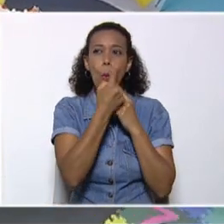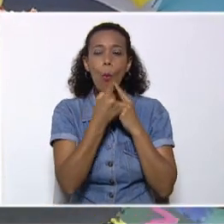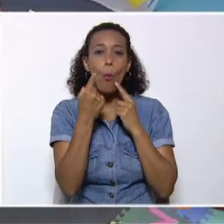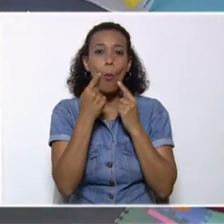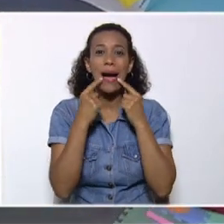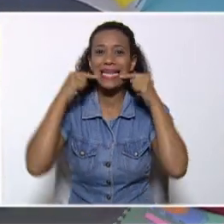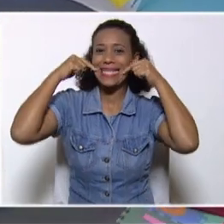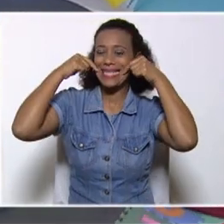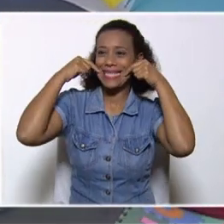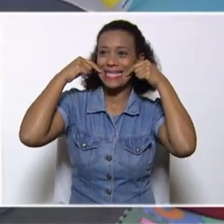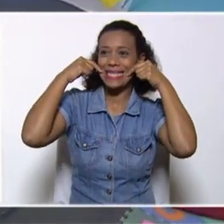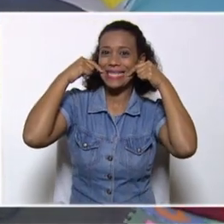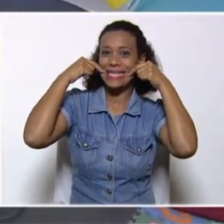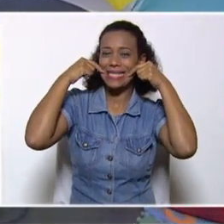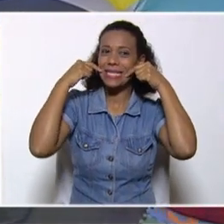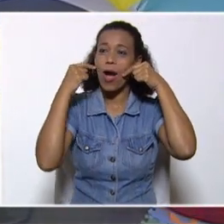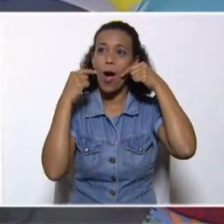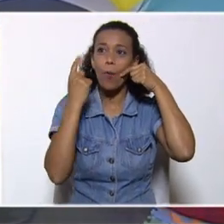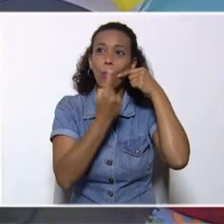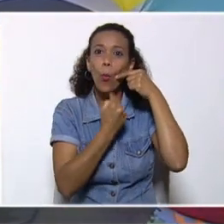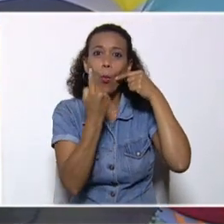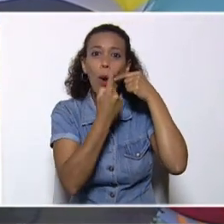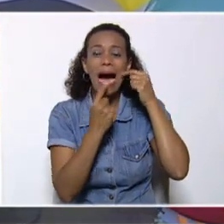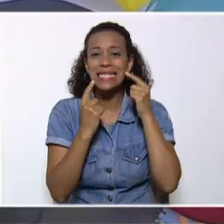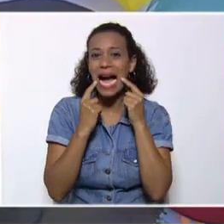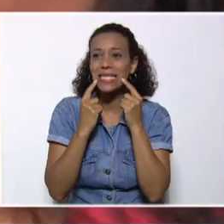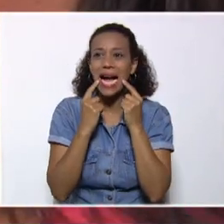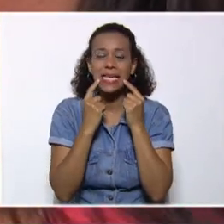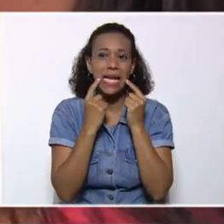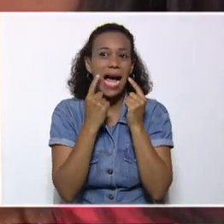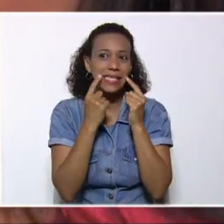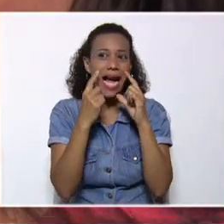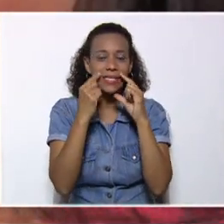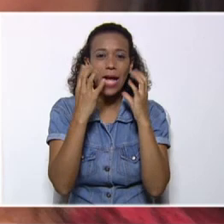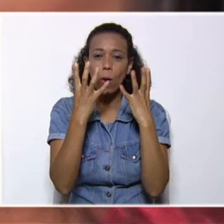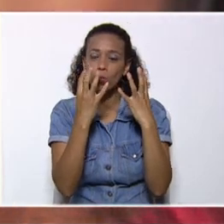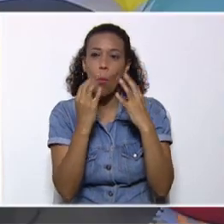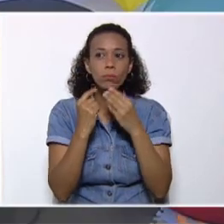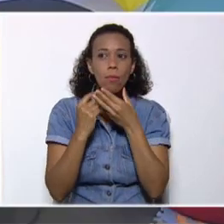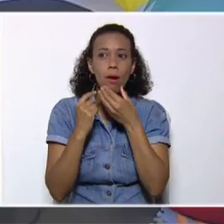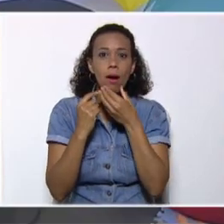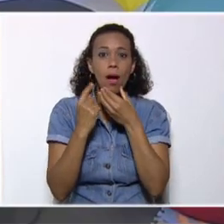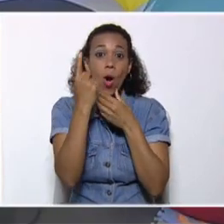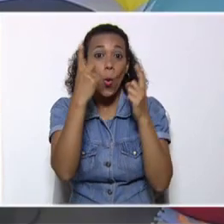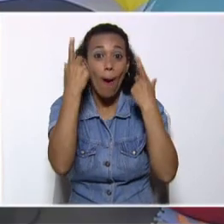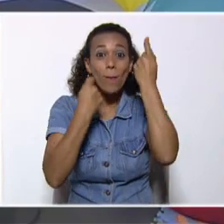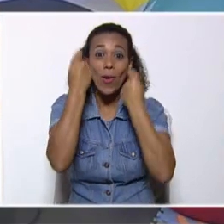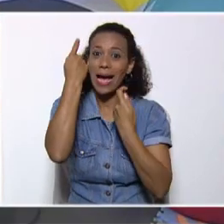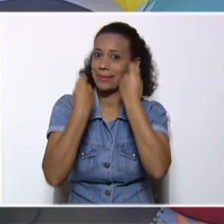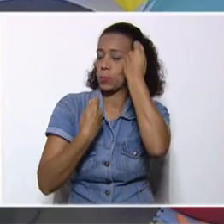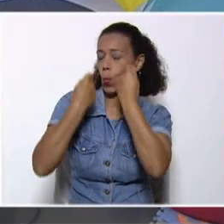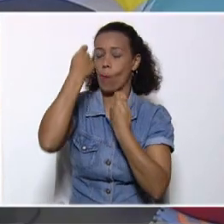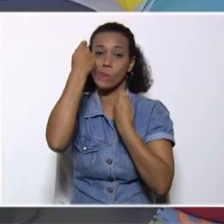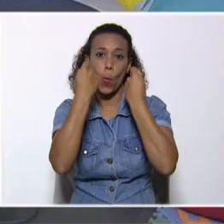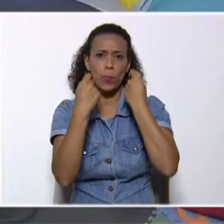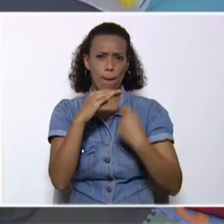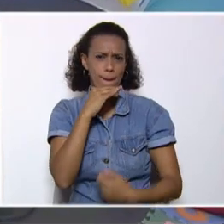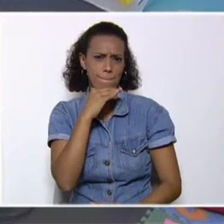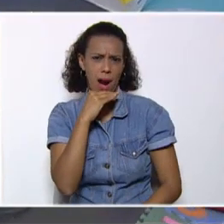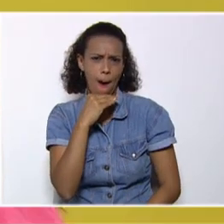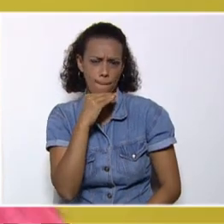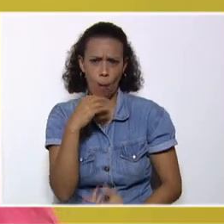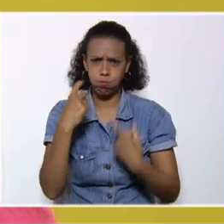puedo sonreír, con la boca mastico, ¿verdad? Y con nuestra cara hacemos gestos como estar